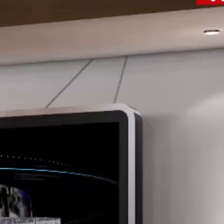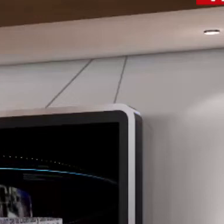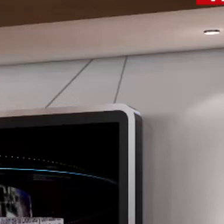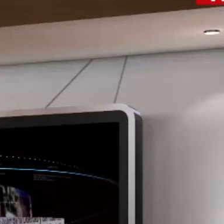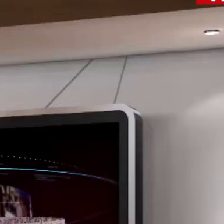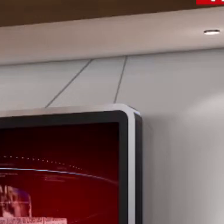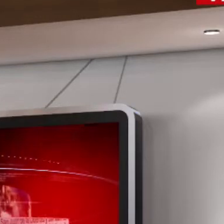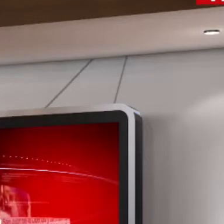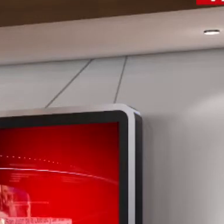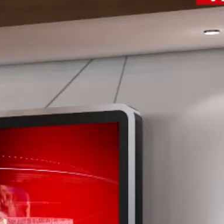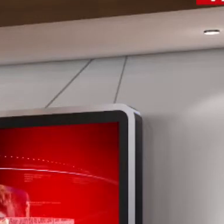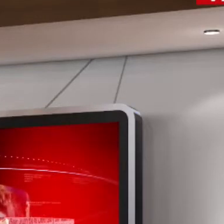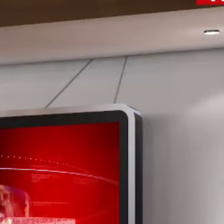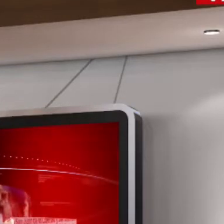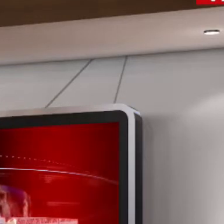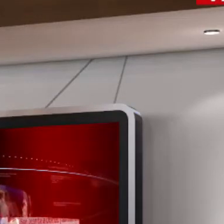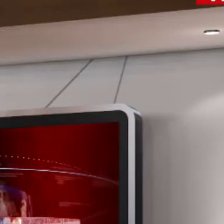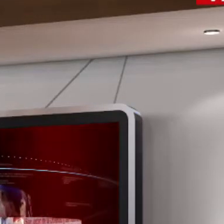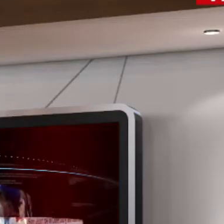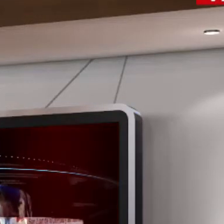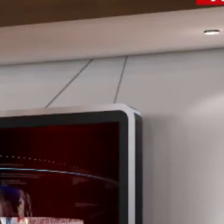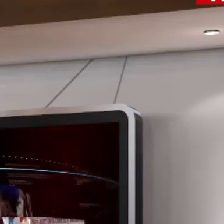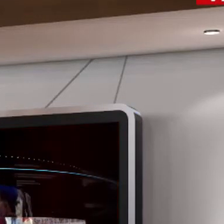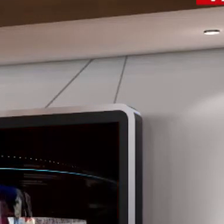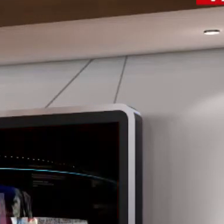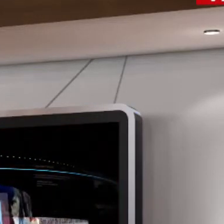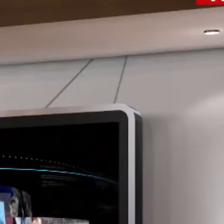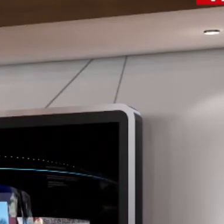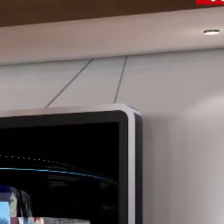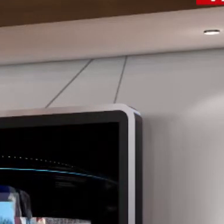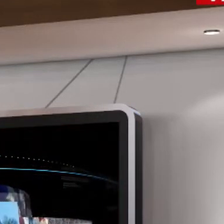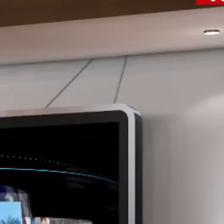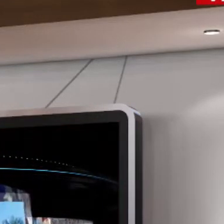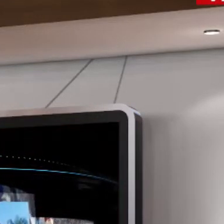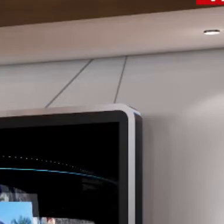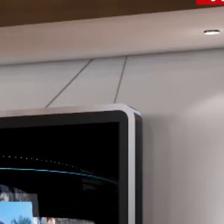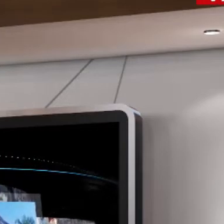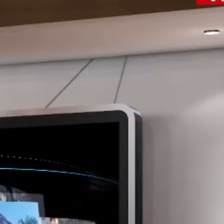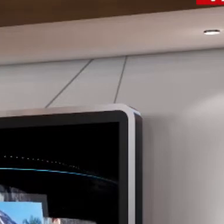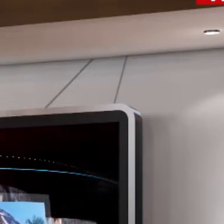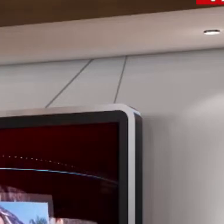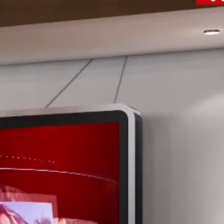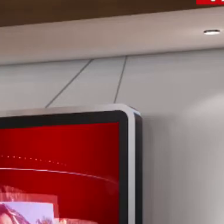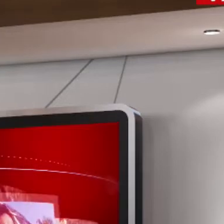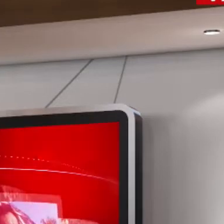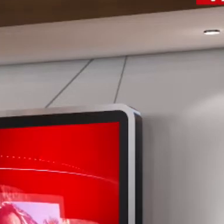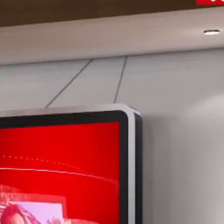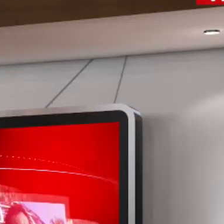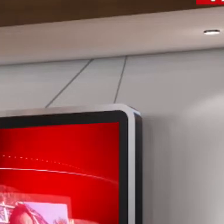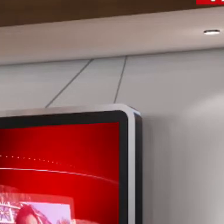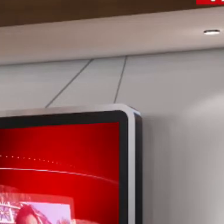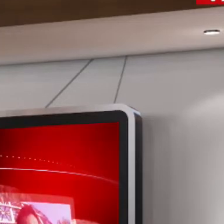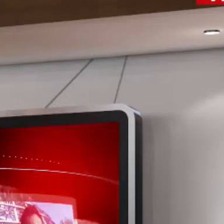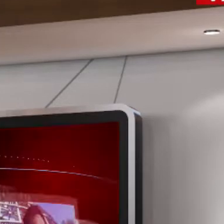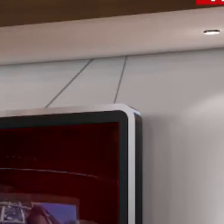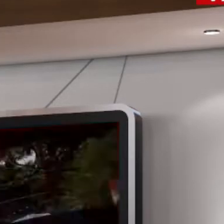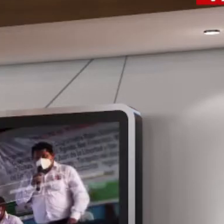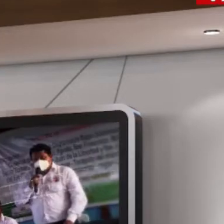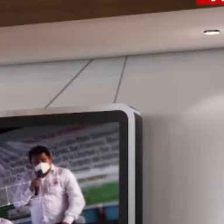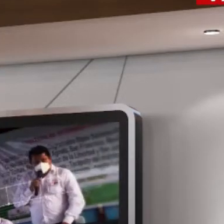mis hermanos y hermanas de la ciudad de Yurimaguas y de toda la región Loreto. Realmente hubo, yo quiero